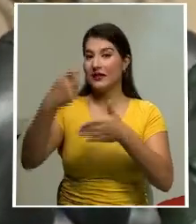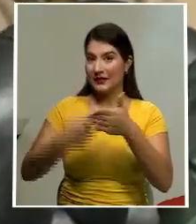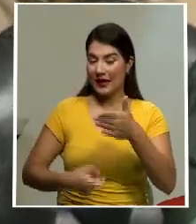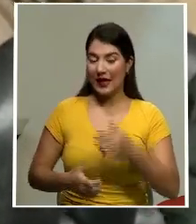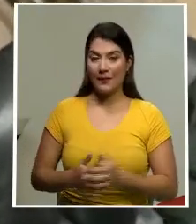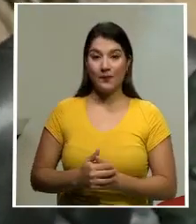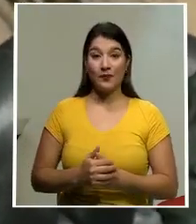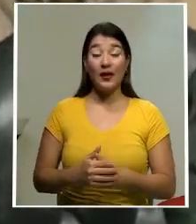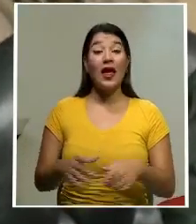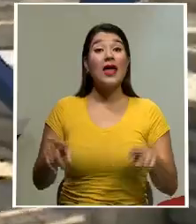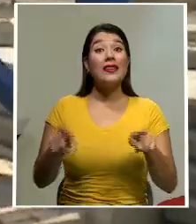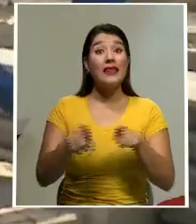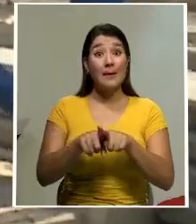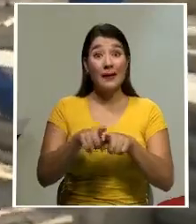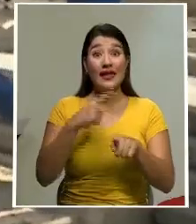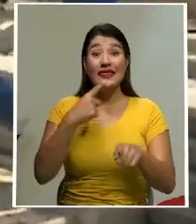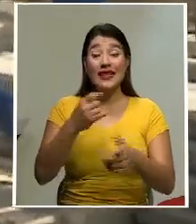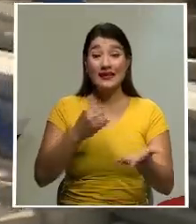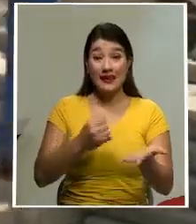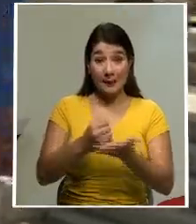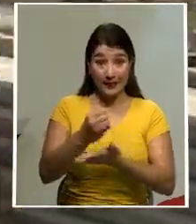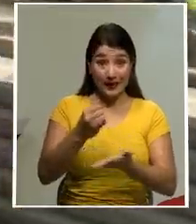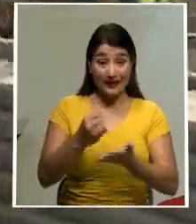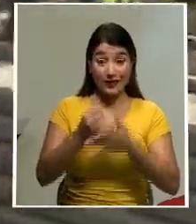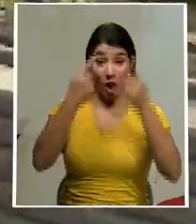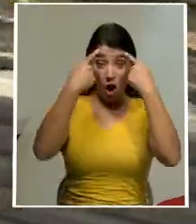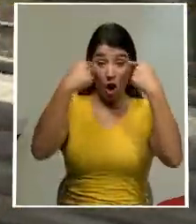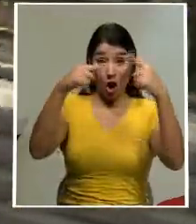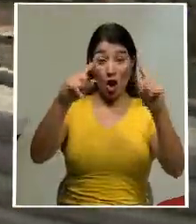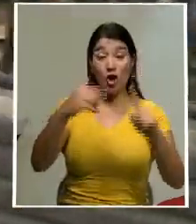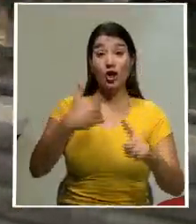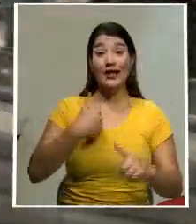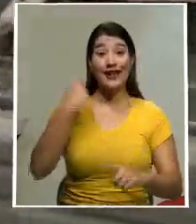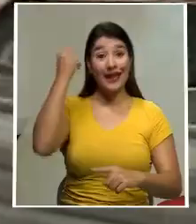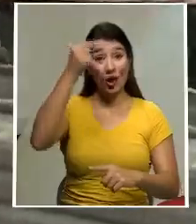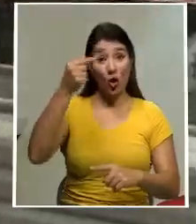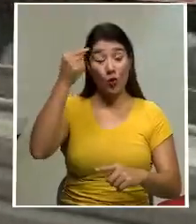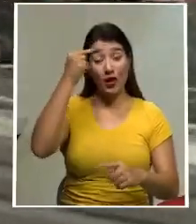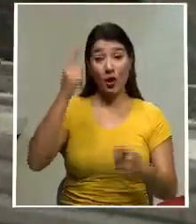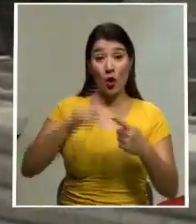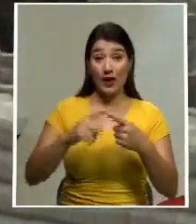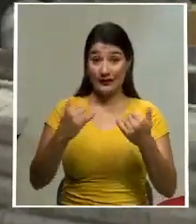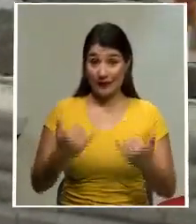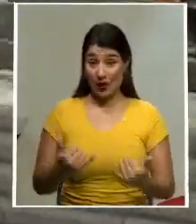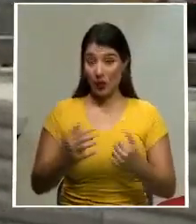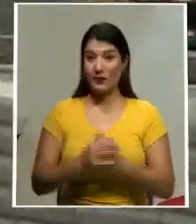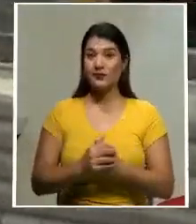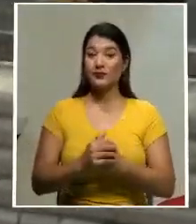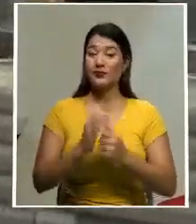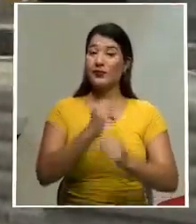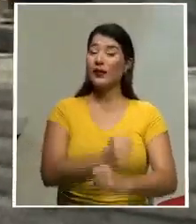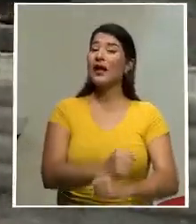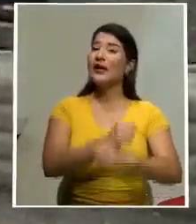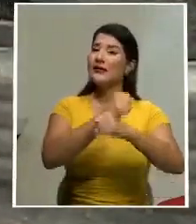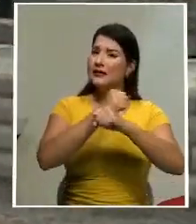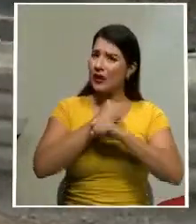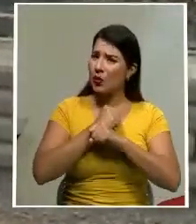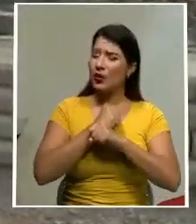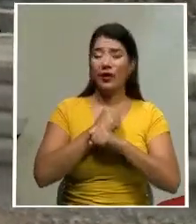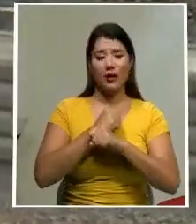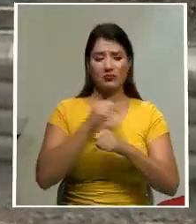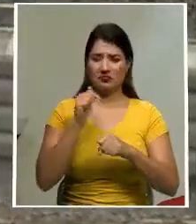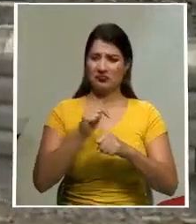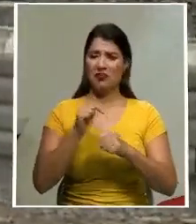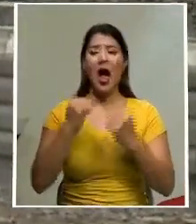señaló los aciertos que tiene hasta este momento el Poder Ejecutivo. La seguridad, pese a haber tantos problemas